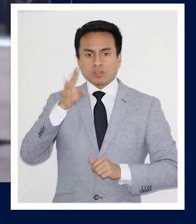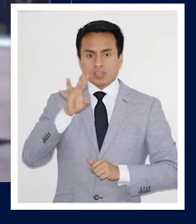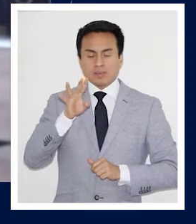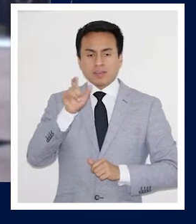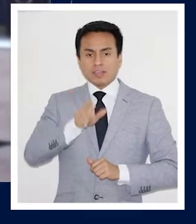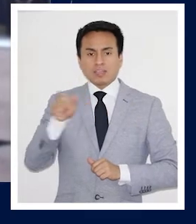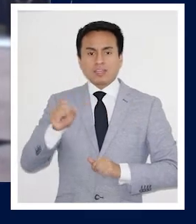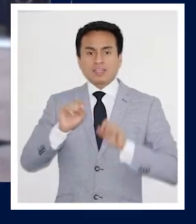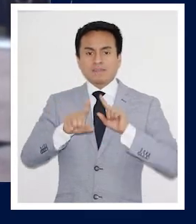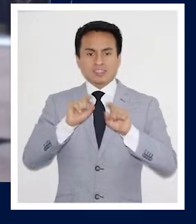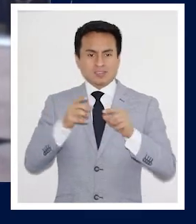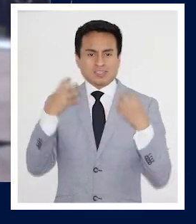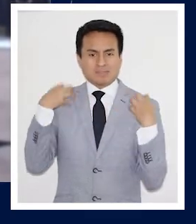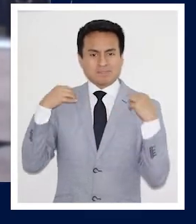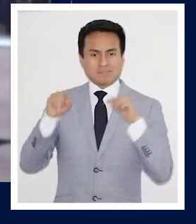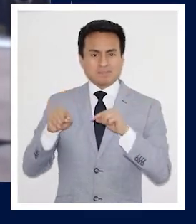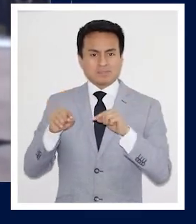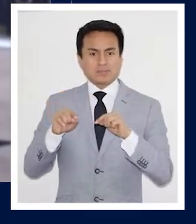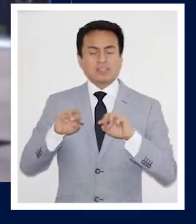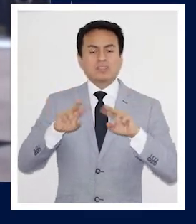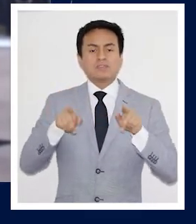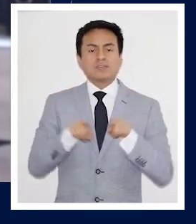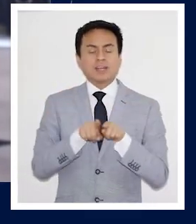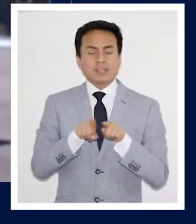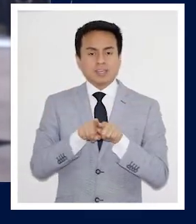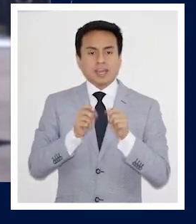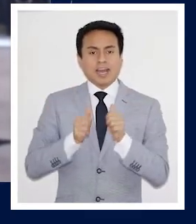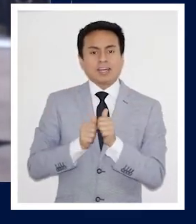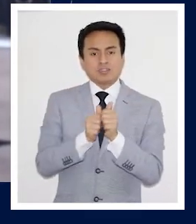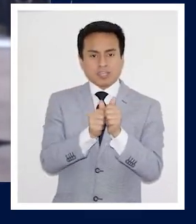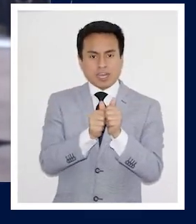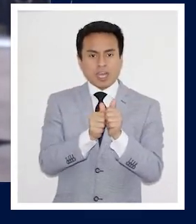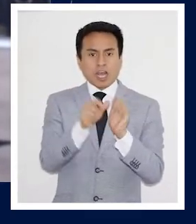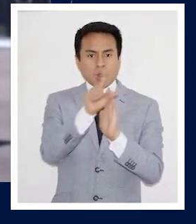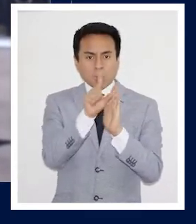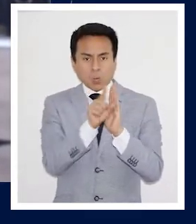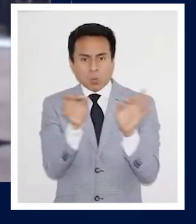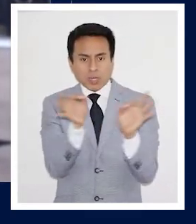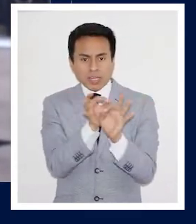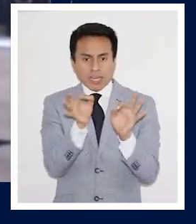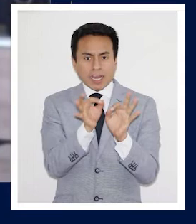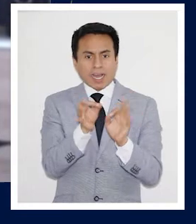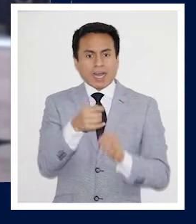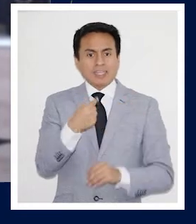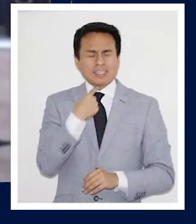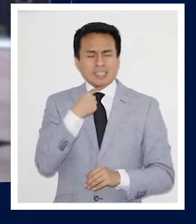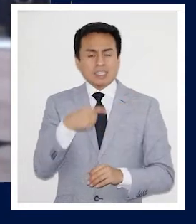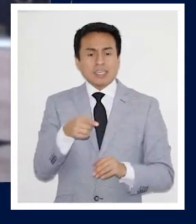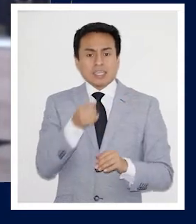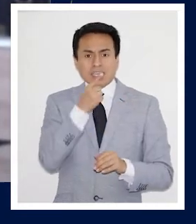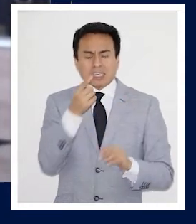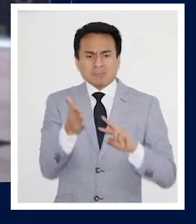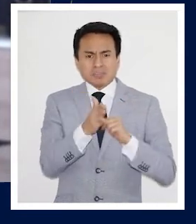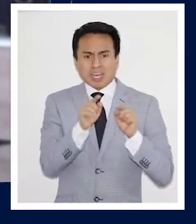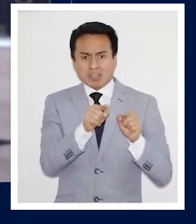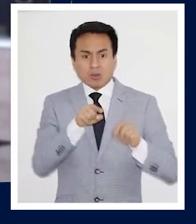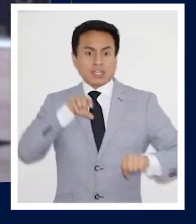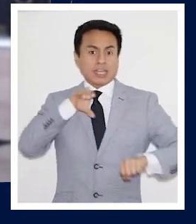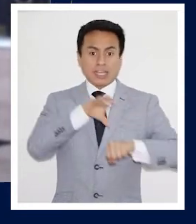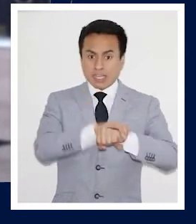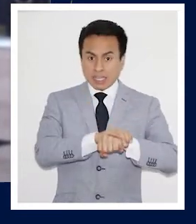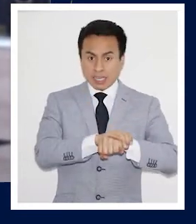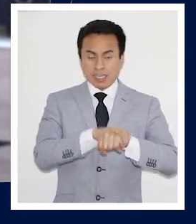competencia exclusiva de los y las defensoras. En tanto se trata de una asesoría jurídica al imputado o persona